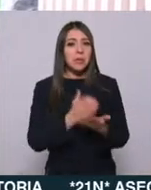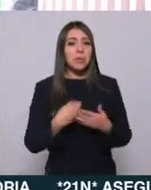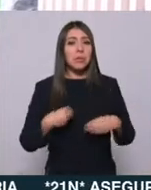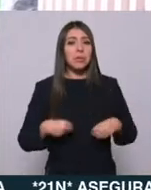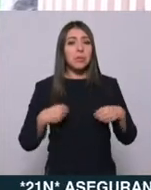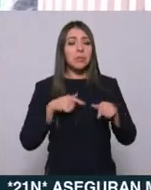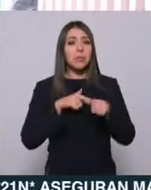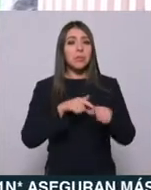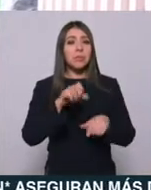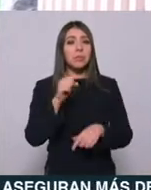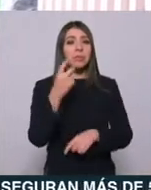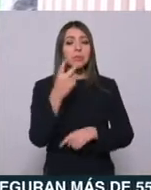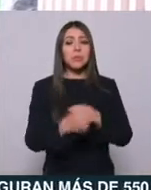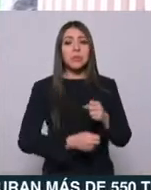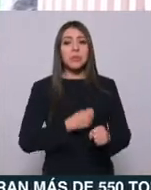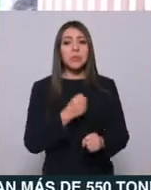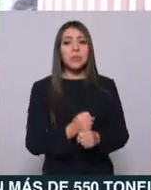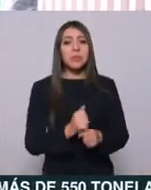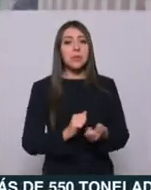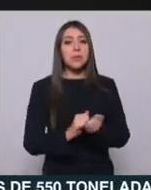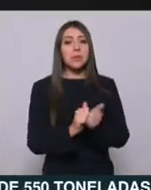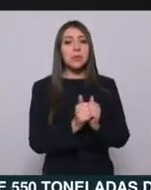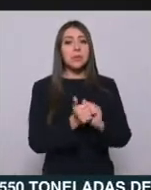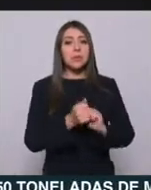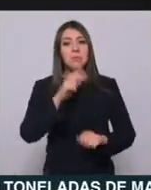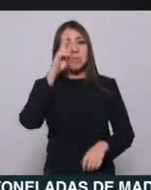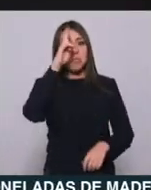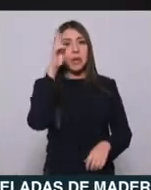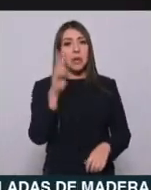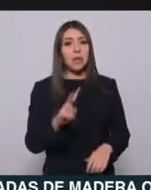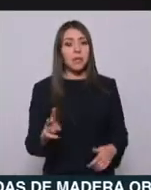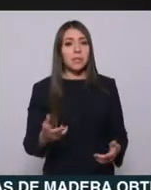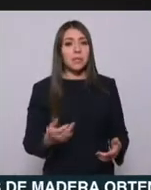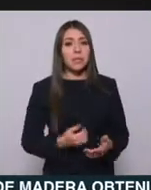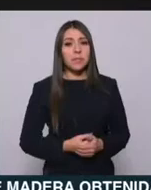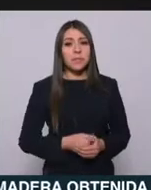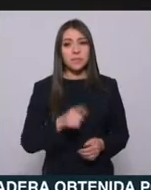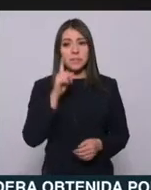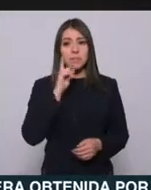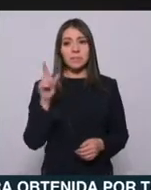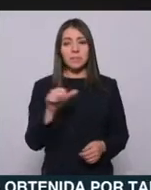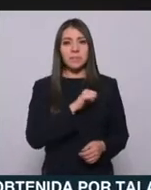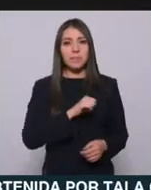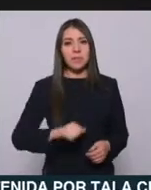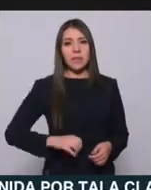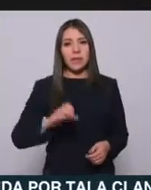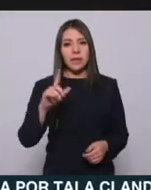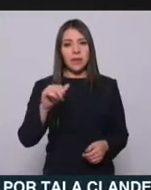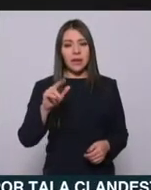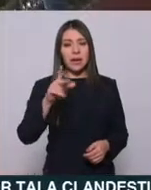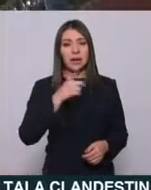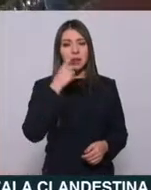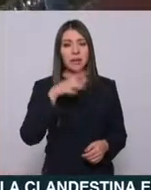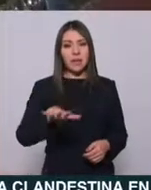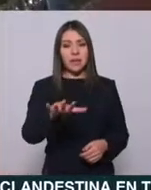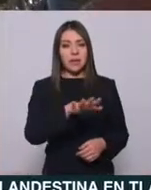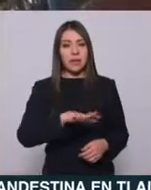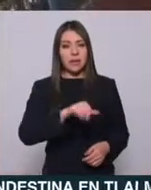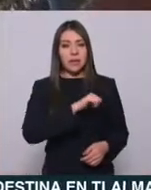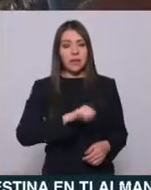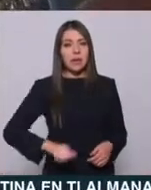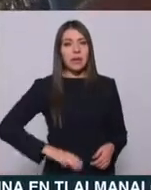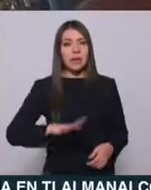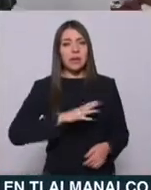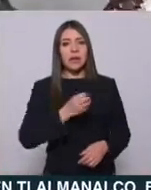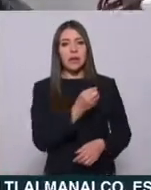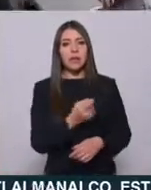vivir y cada vez estamos peor. Por su parte, la alcaldesa Clara Brugada dio a conocer que la demarcación cuenta con